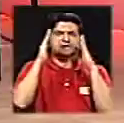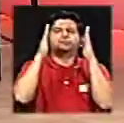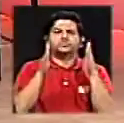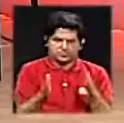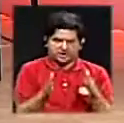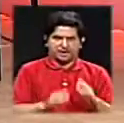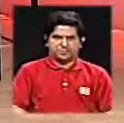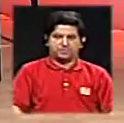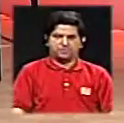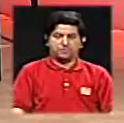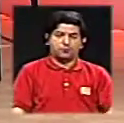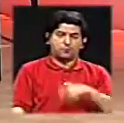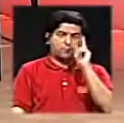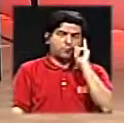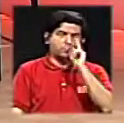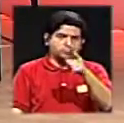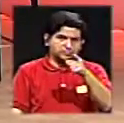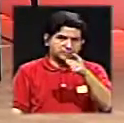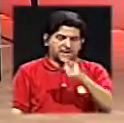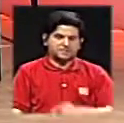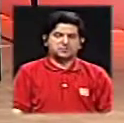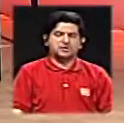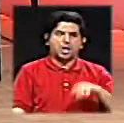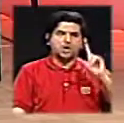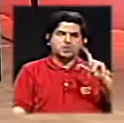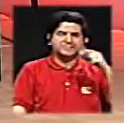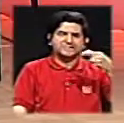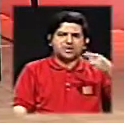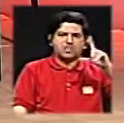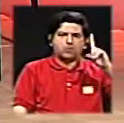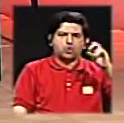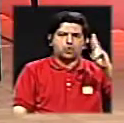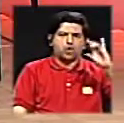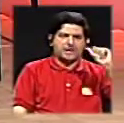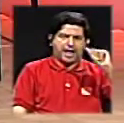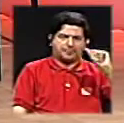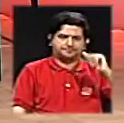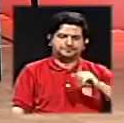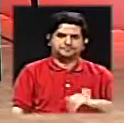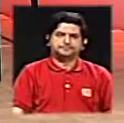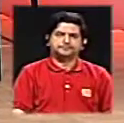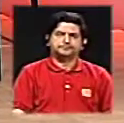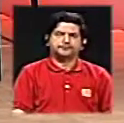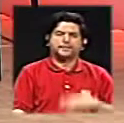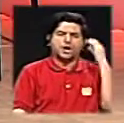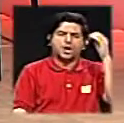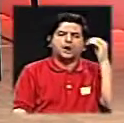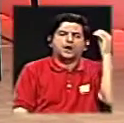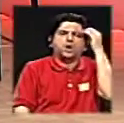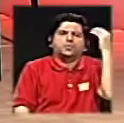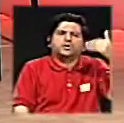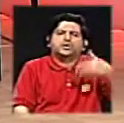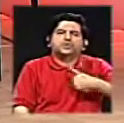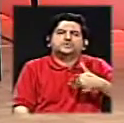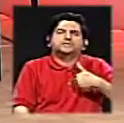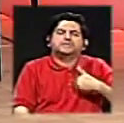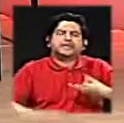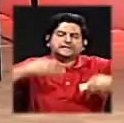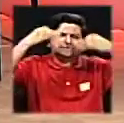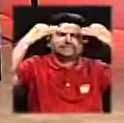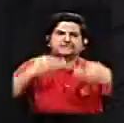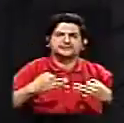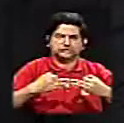ciudadano. Para usted, Luis Guillermo Loría, ¿Cuál es su opinión acerca de la